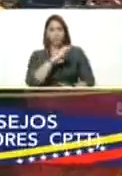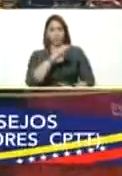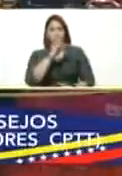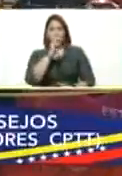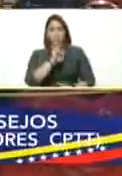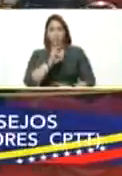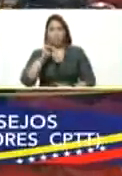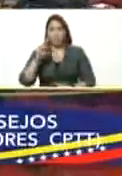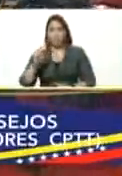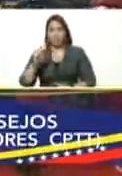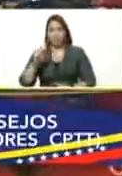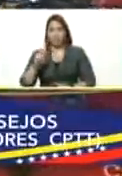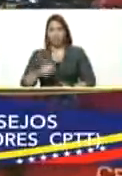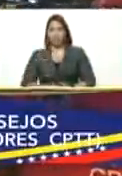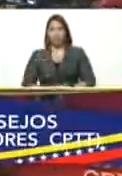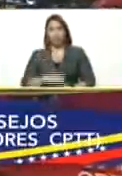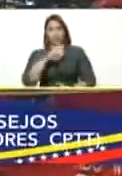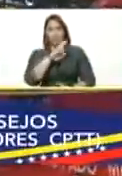CPT.